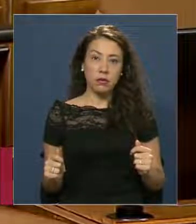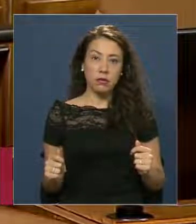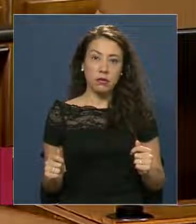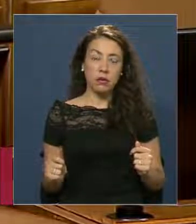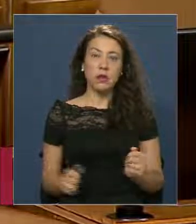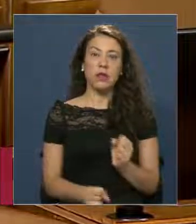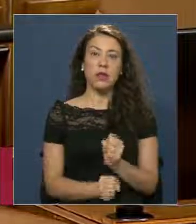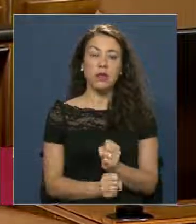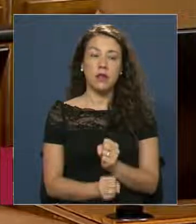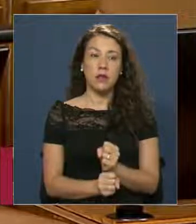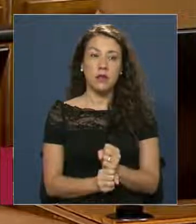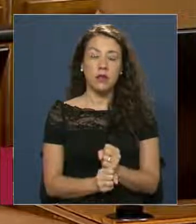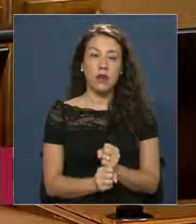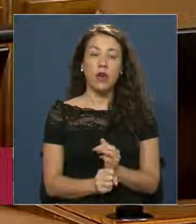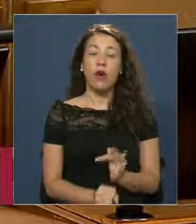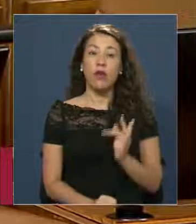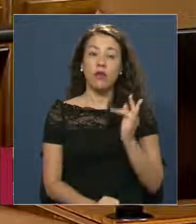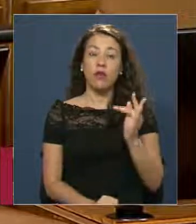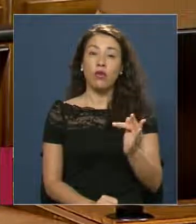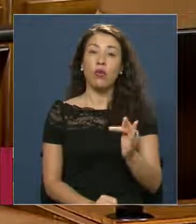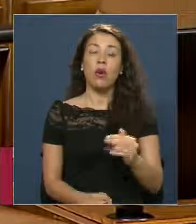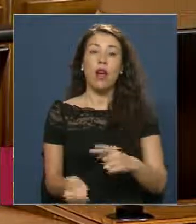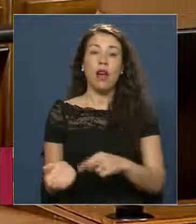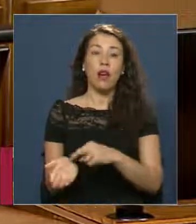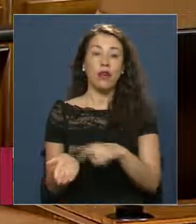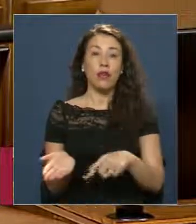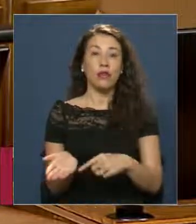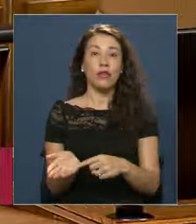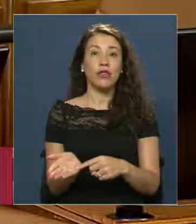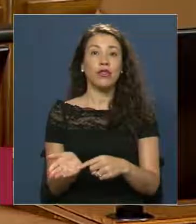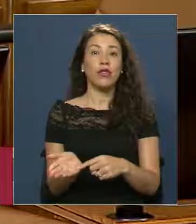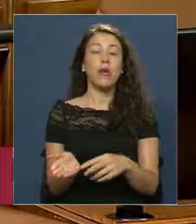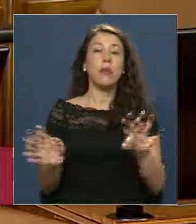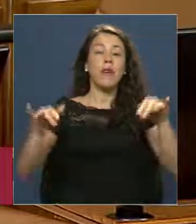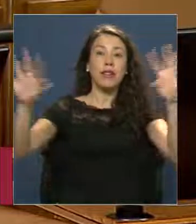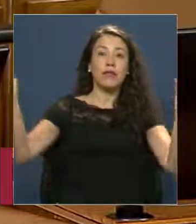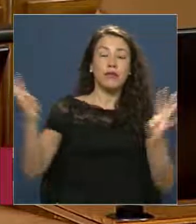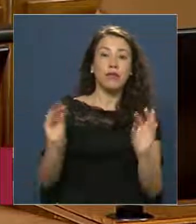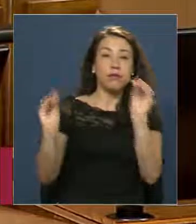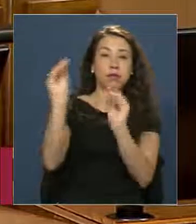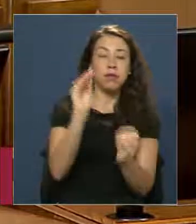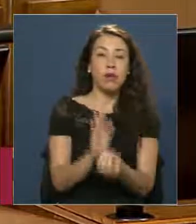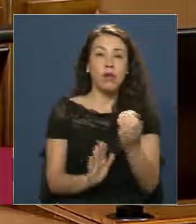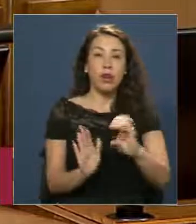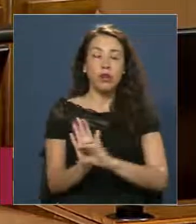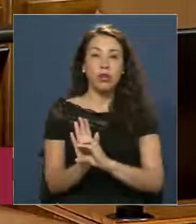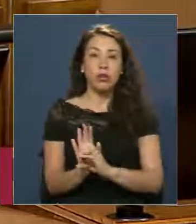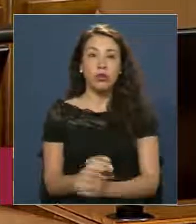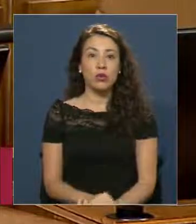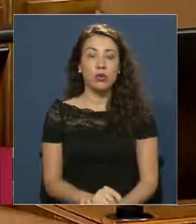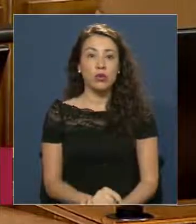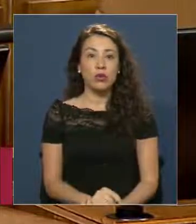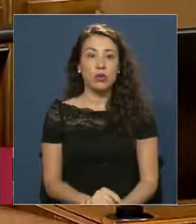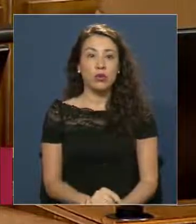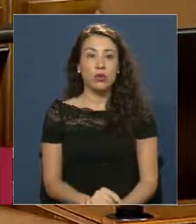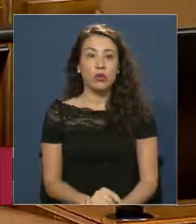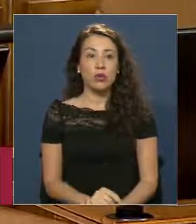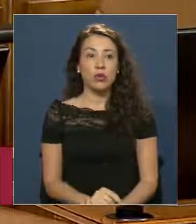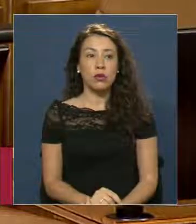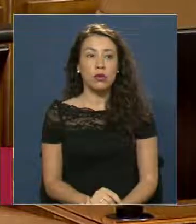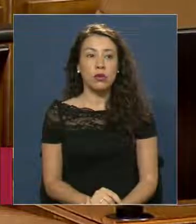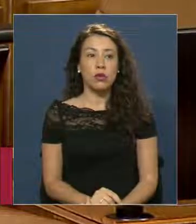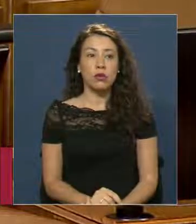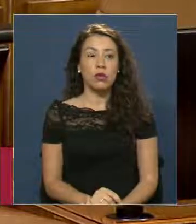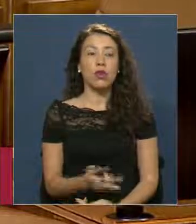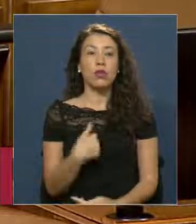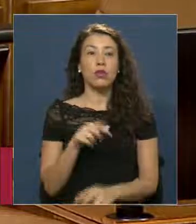trabajo de la futura convención constituyente, que es la opción que nosotros